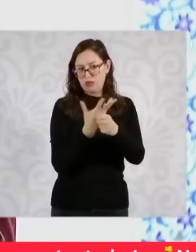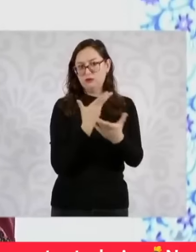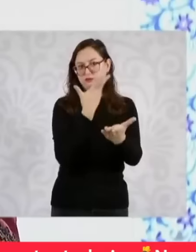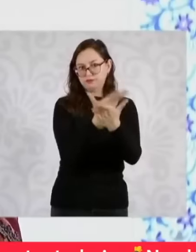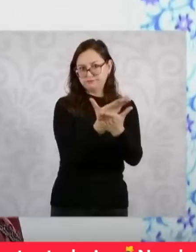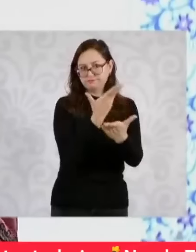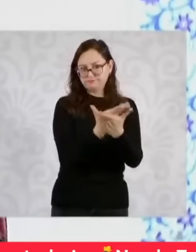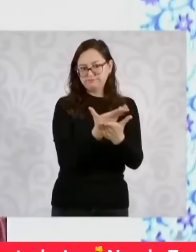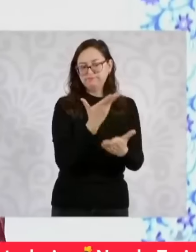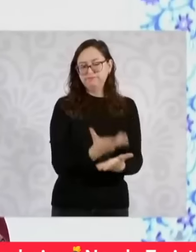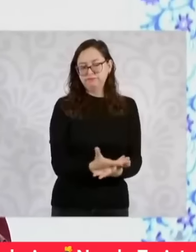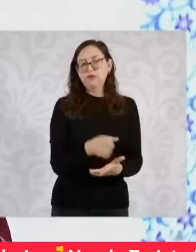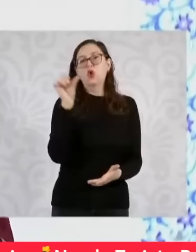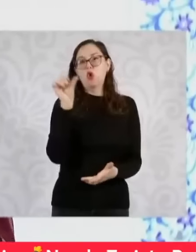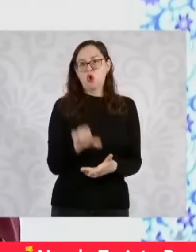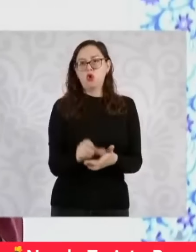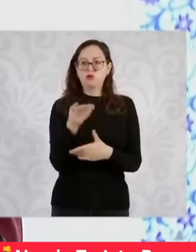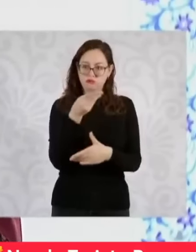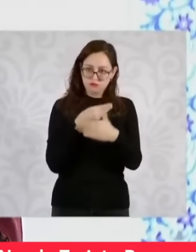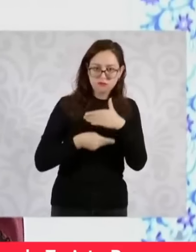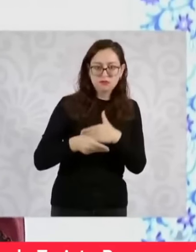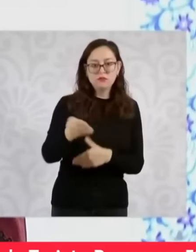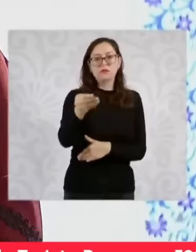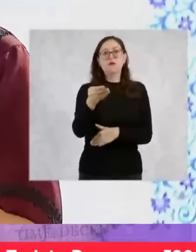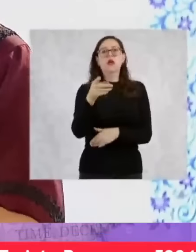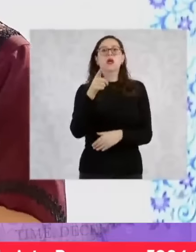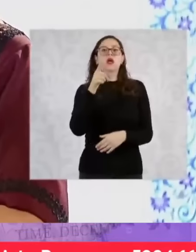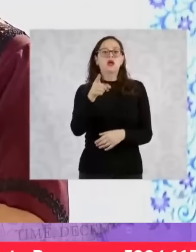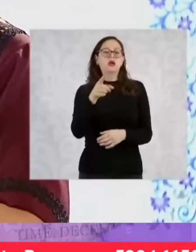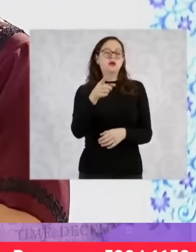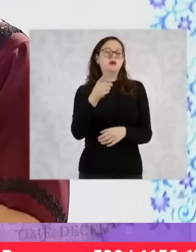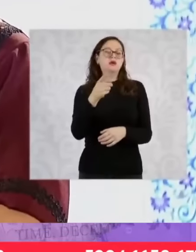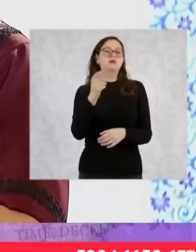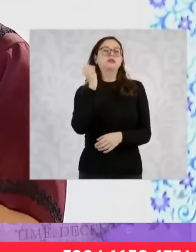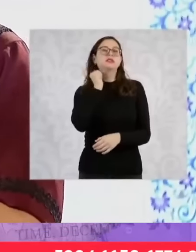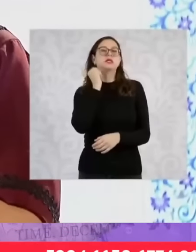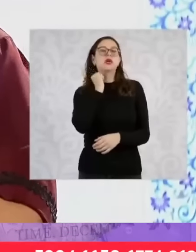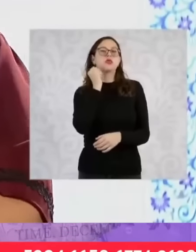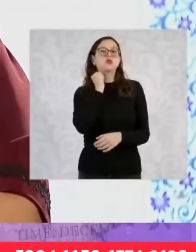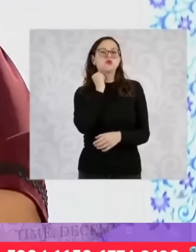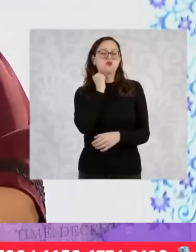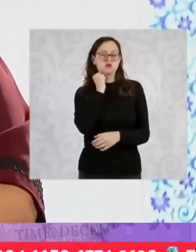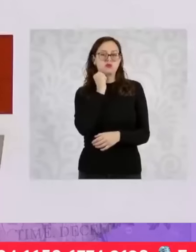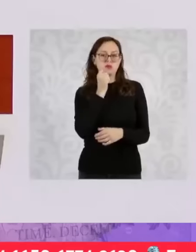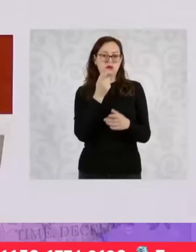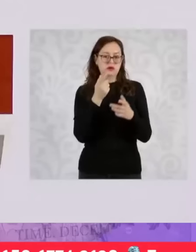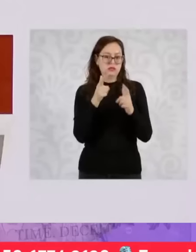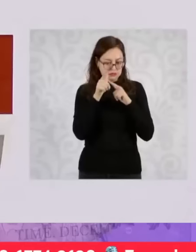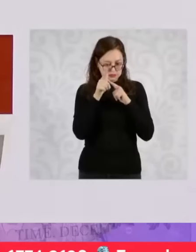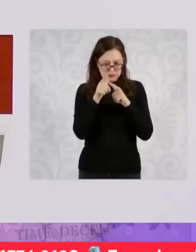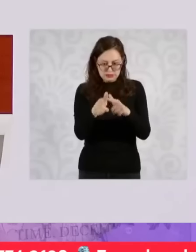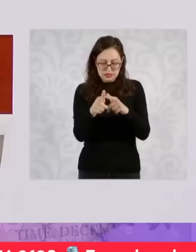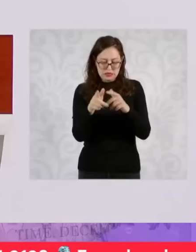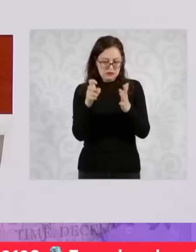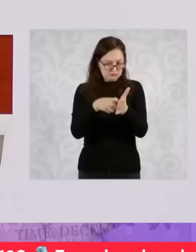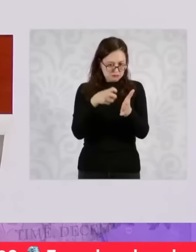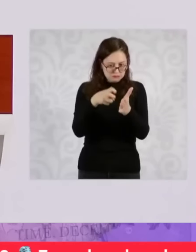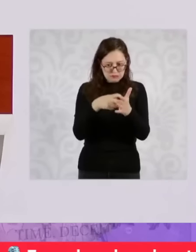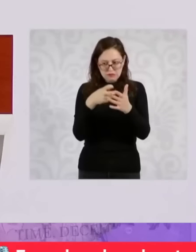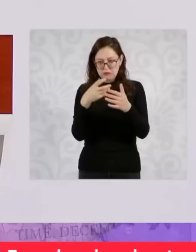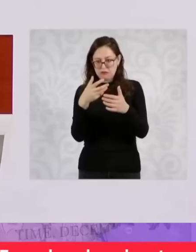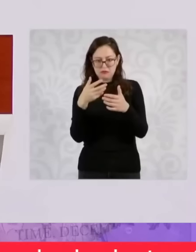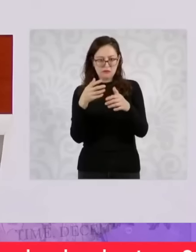reforma al poder judicial no aplica la leipe entonces Quiero consultar con los expertos Cómo ves esto Gracias